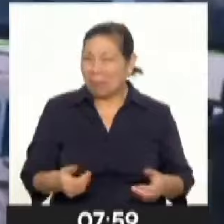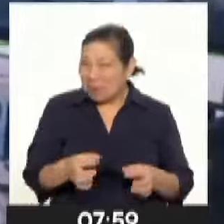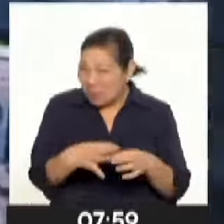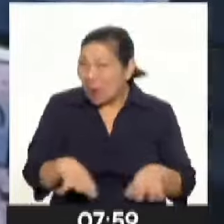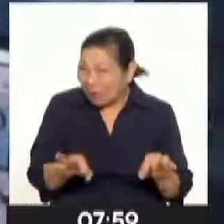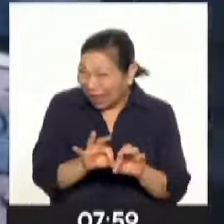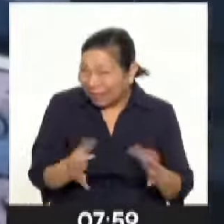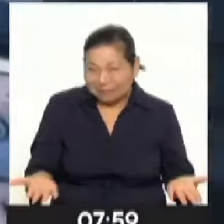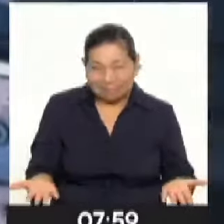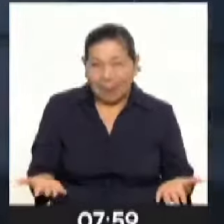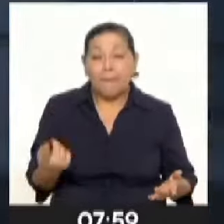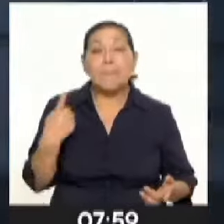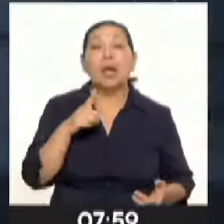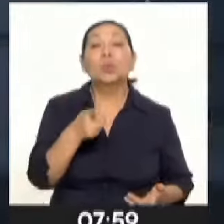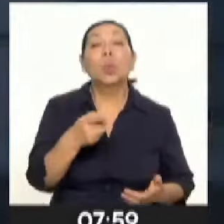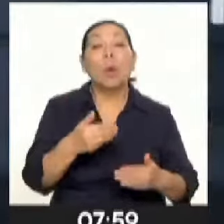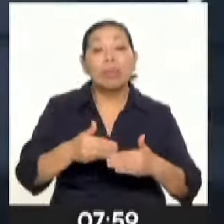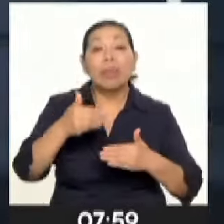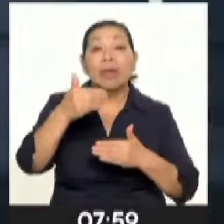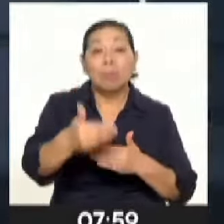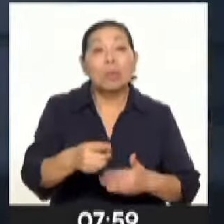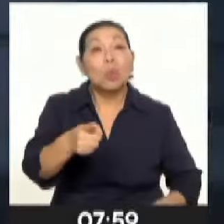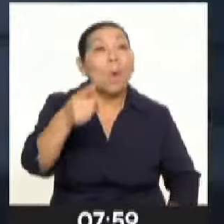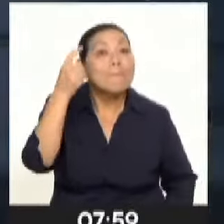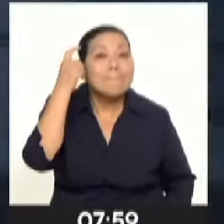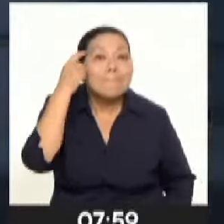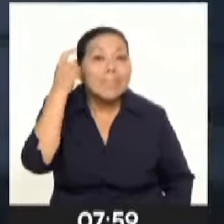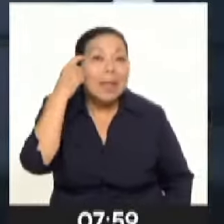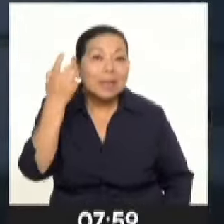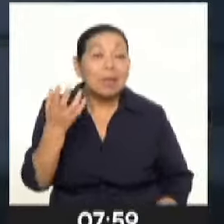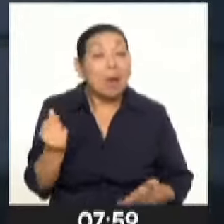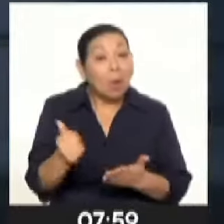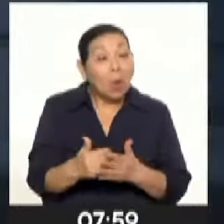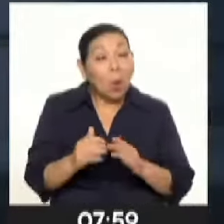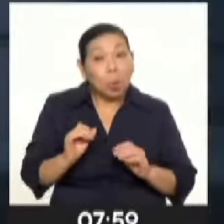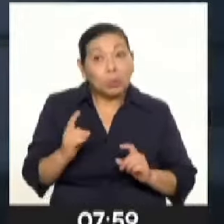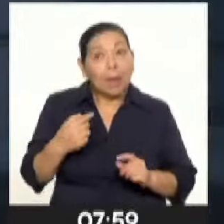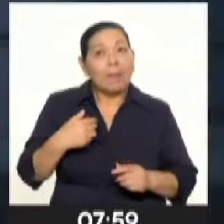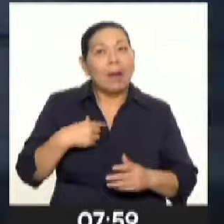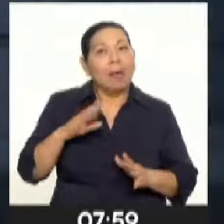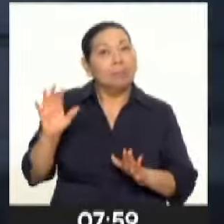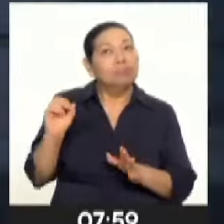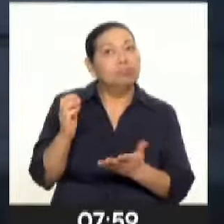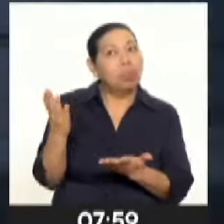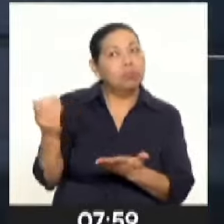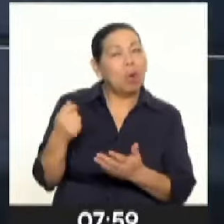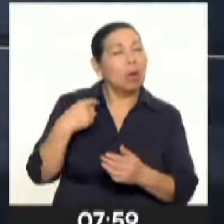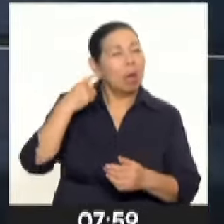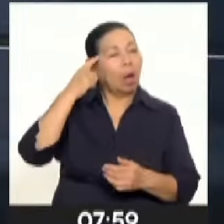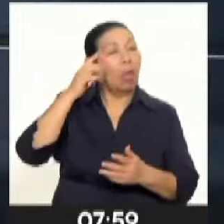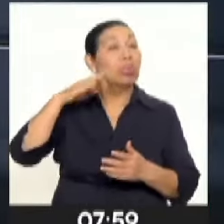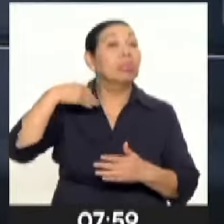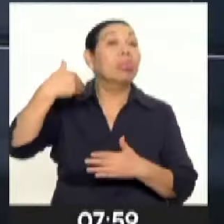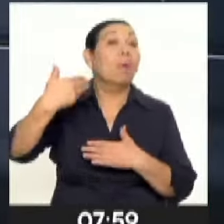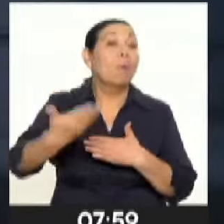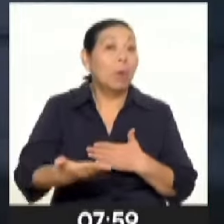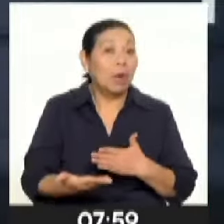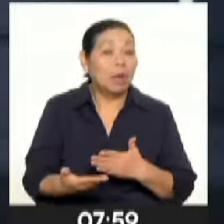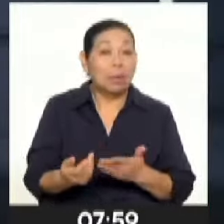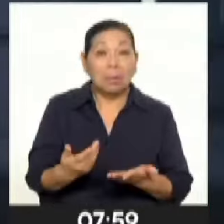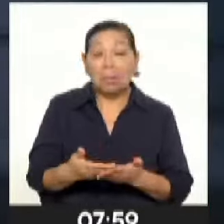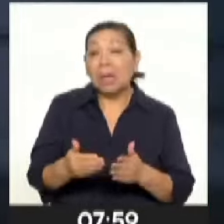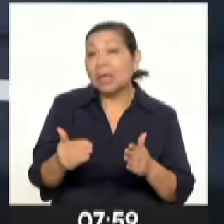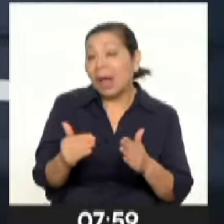la familia. No, usar ese dinero para el largo plazo, pensando que si quiero lo retiro y lo uso para mi jubilación. Puedo de repente completar la cuota inicial